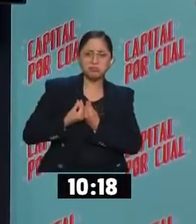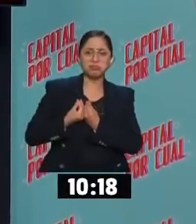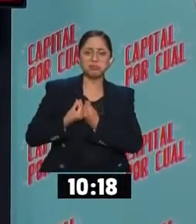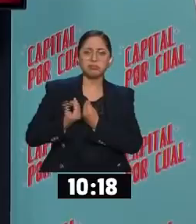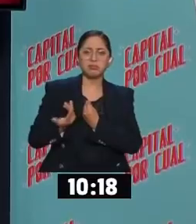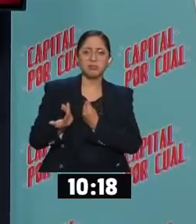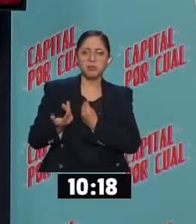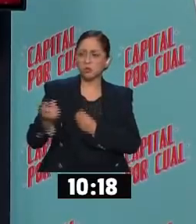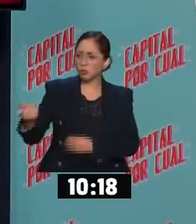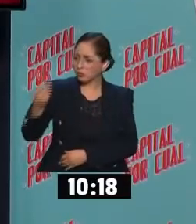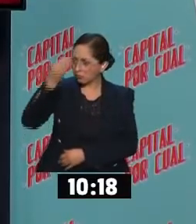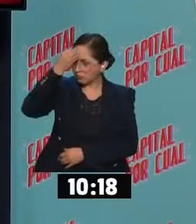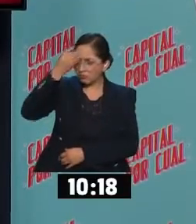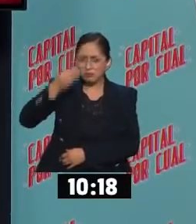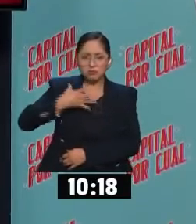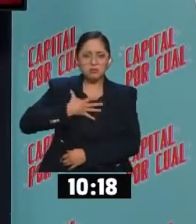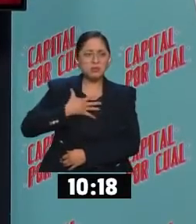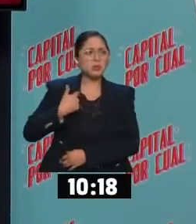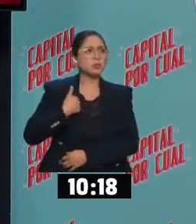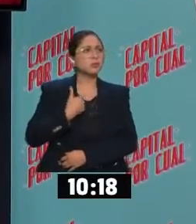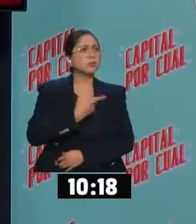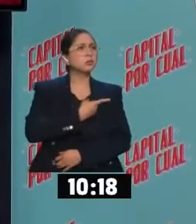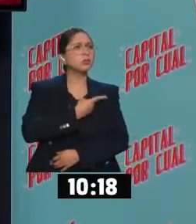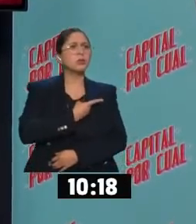¿Por qué me dejaste sola?